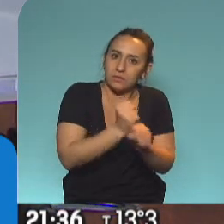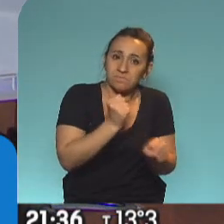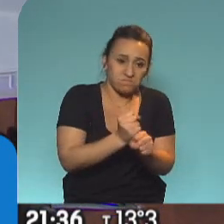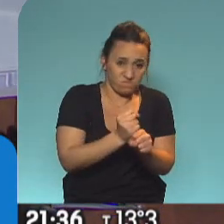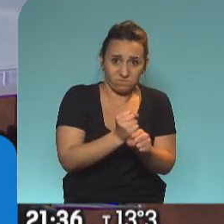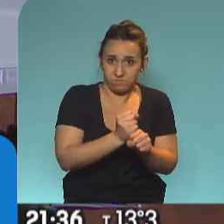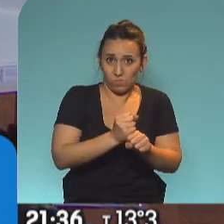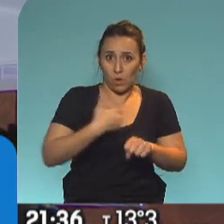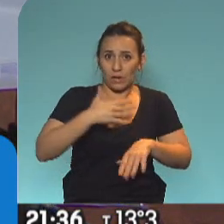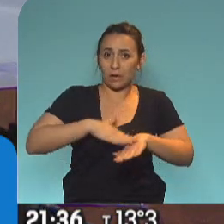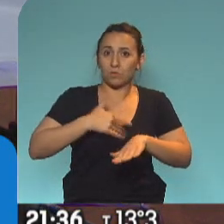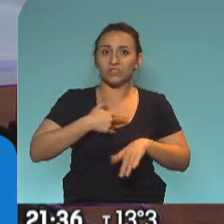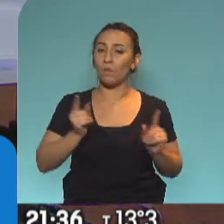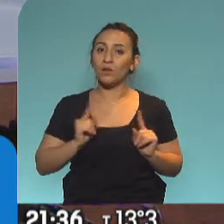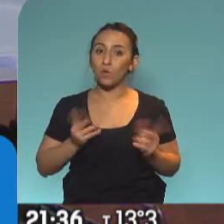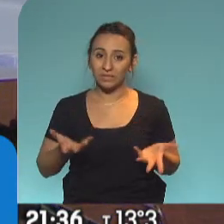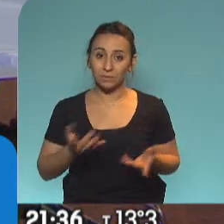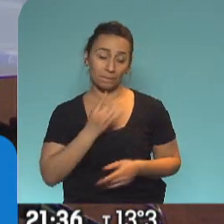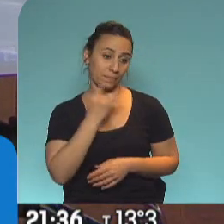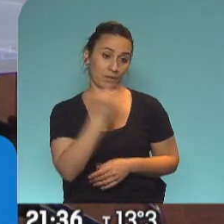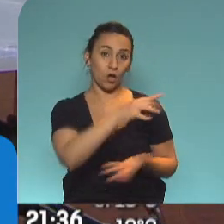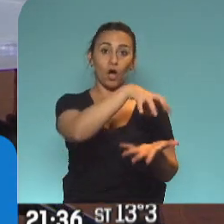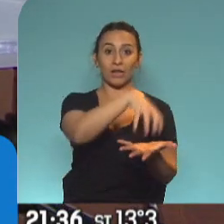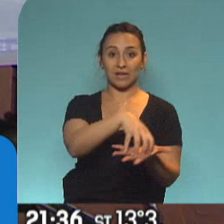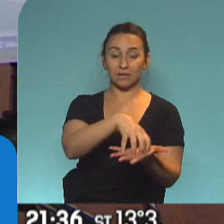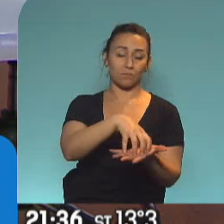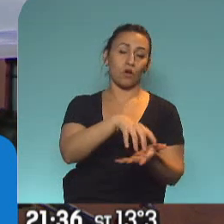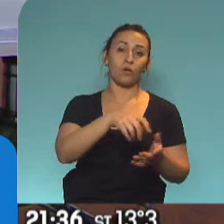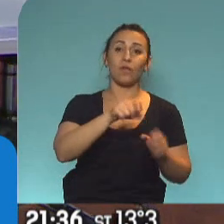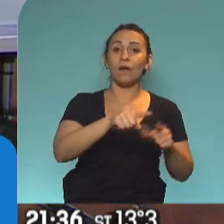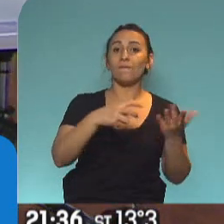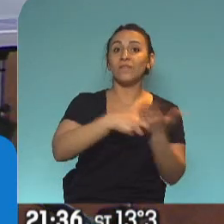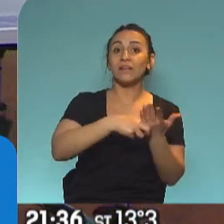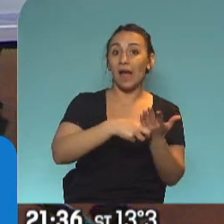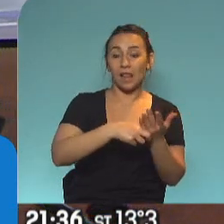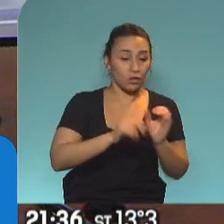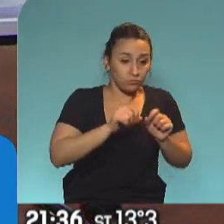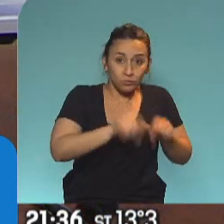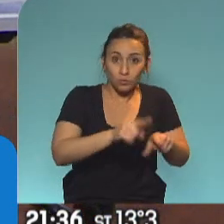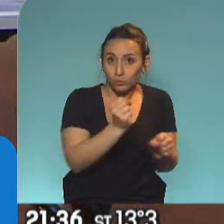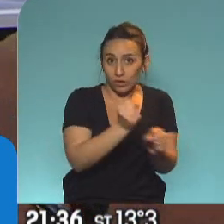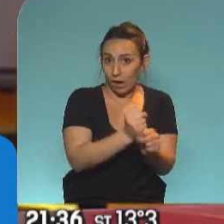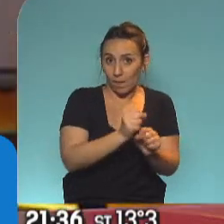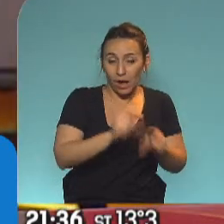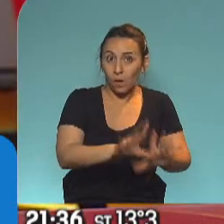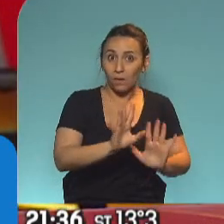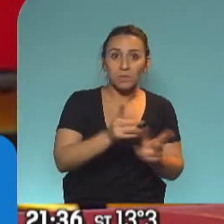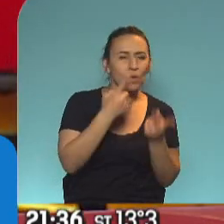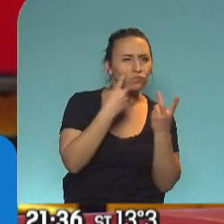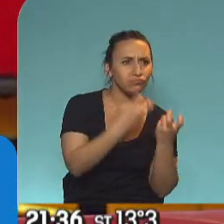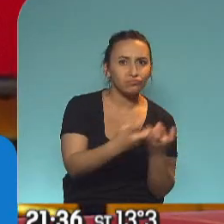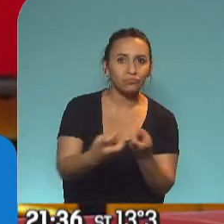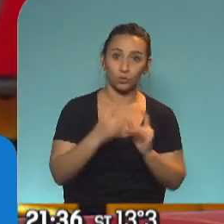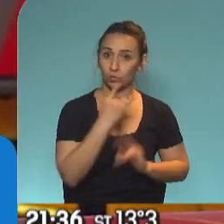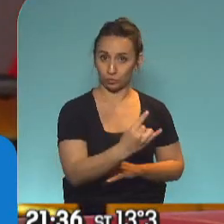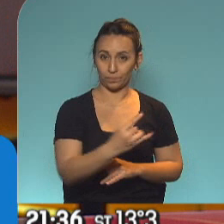un organismo específico para llevarla adelante, que es, como ustedes dijeron recién, los fiscales. Los fiscales no tienen otro trabajo que hacer eso. ¿Y cuál sería entonces el